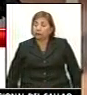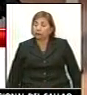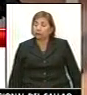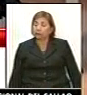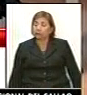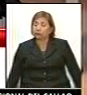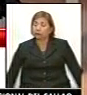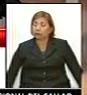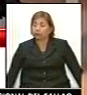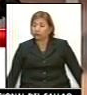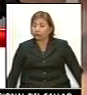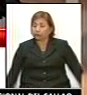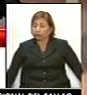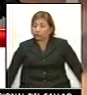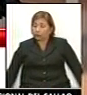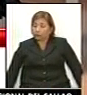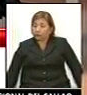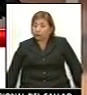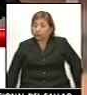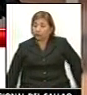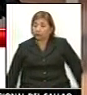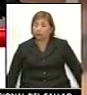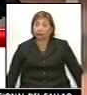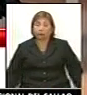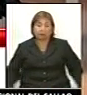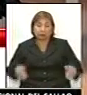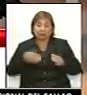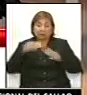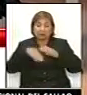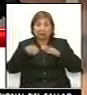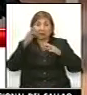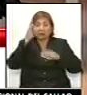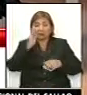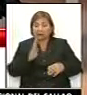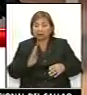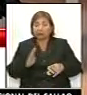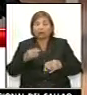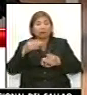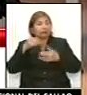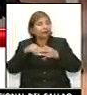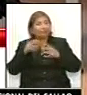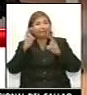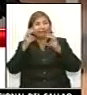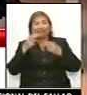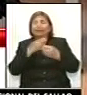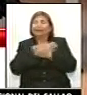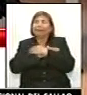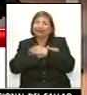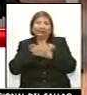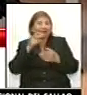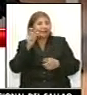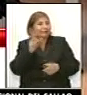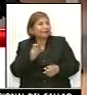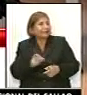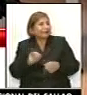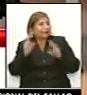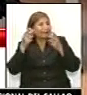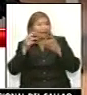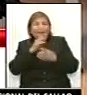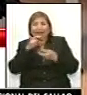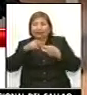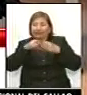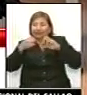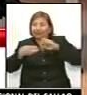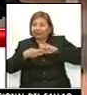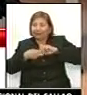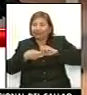y mete a Dios en el camino, ¿no? O sea, mete el tema de los afectos, mete el tema del conocimiento personal, mete el tema de los problemas,